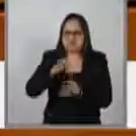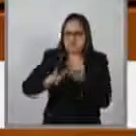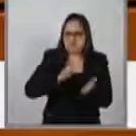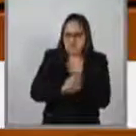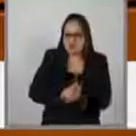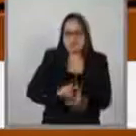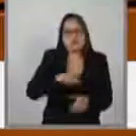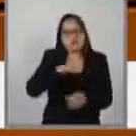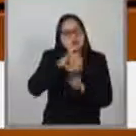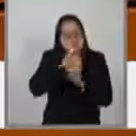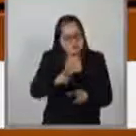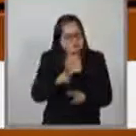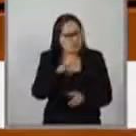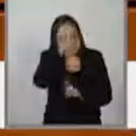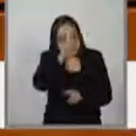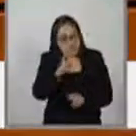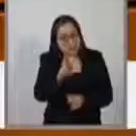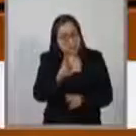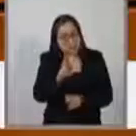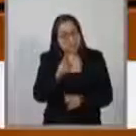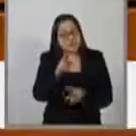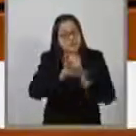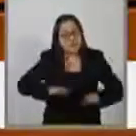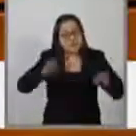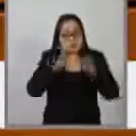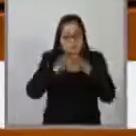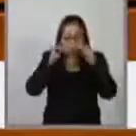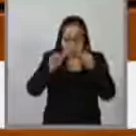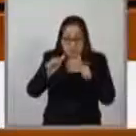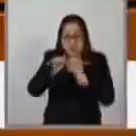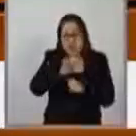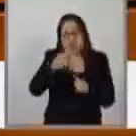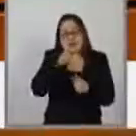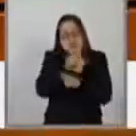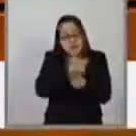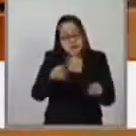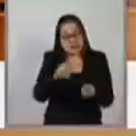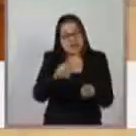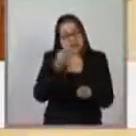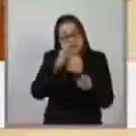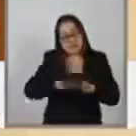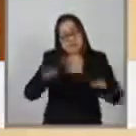que atienden a lo más importante de nuestro país, nuestros niños. Es cuanto, señora presidenta, muchas gracias.